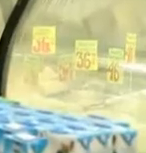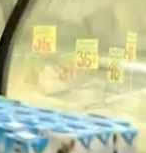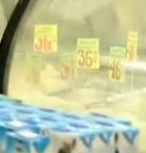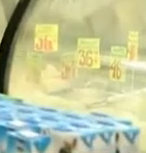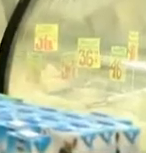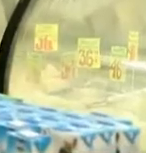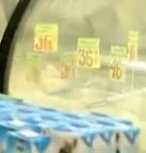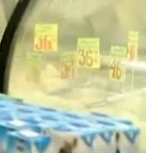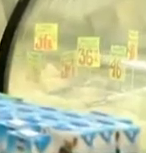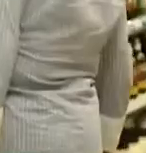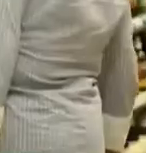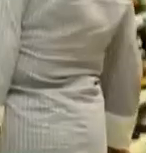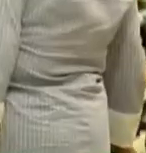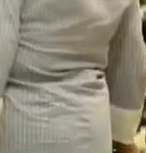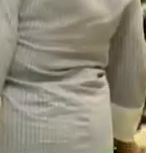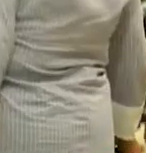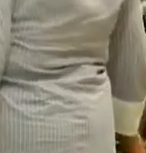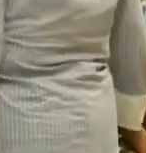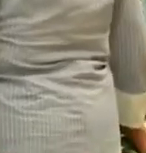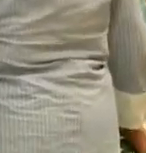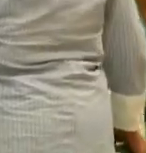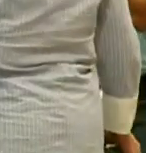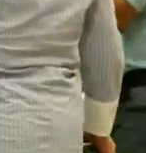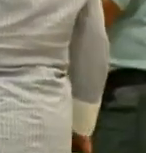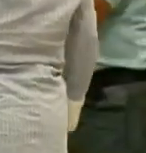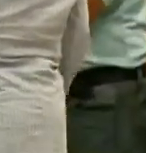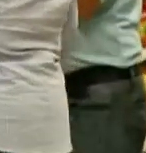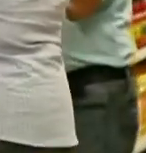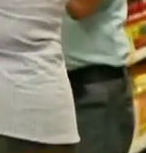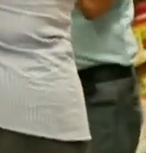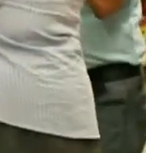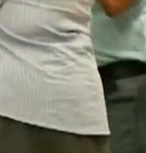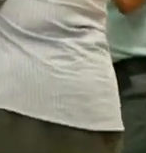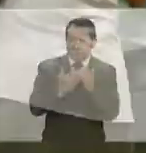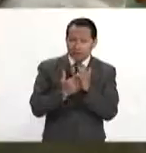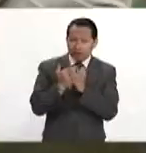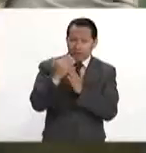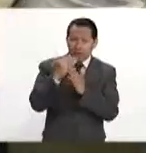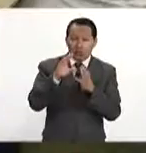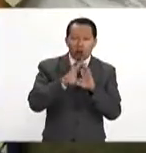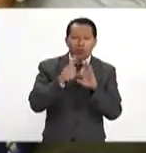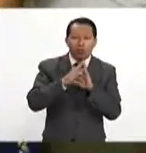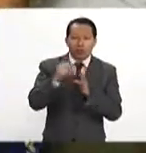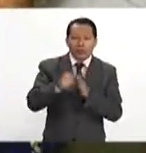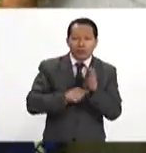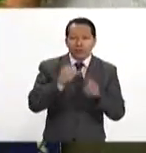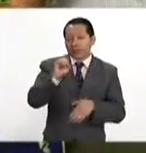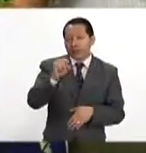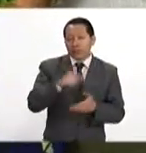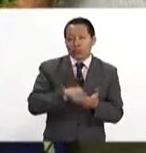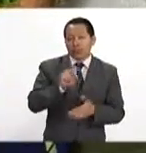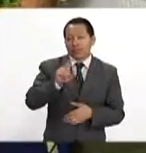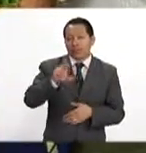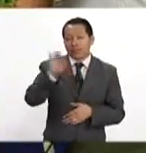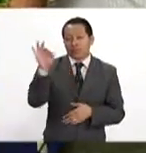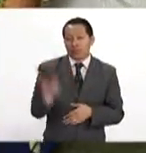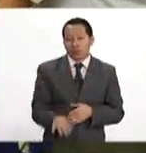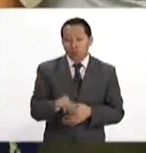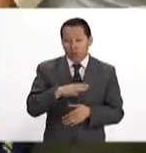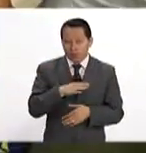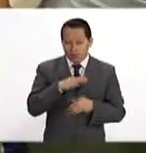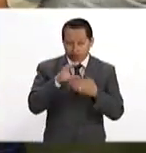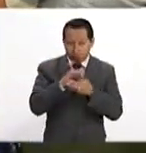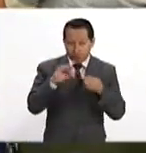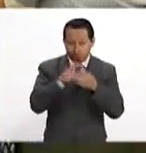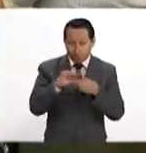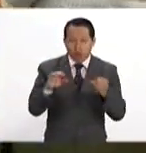alcanzó después de que el Índice Nacional de Precios al Consumidor registrara un alza mensual de 0.38%. Explicó